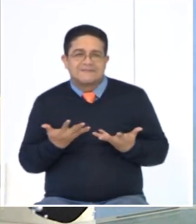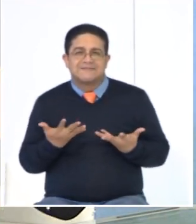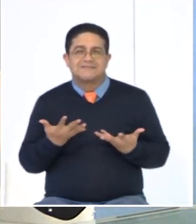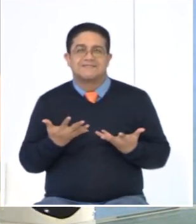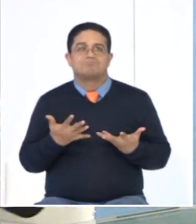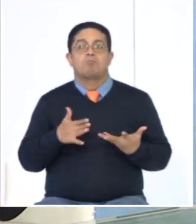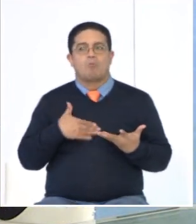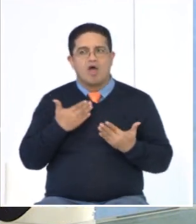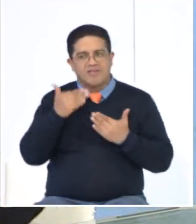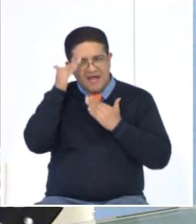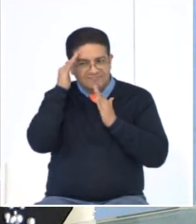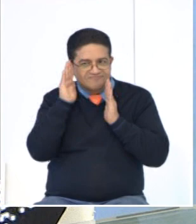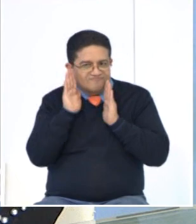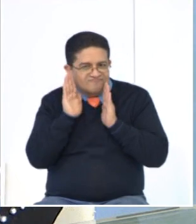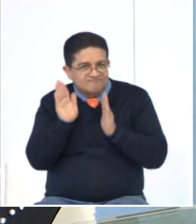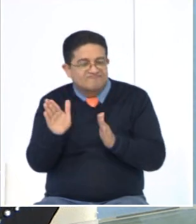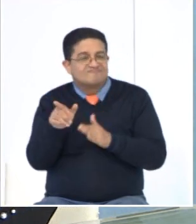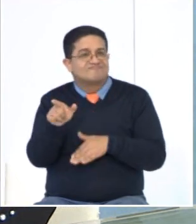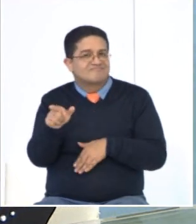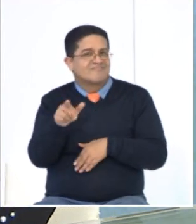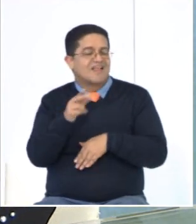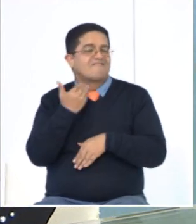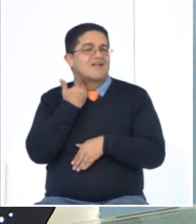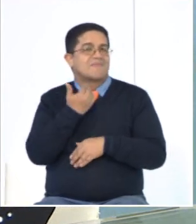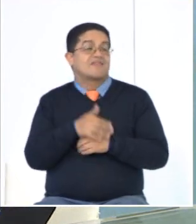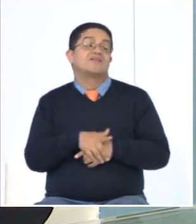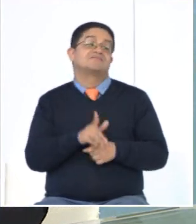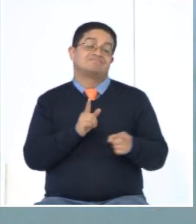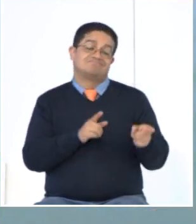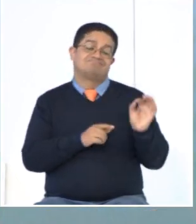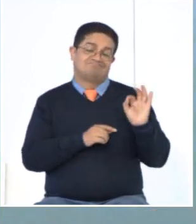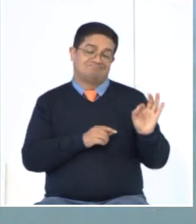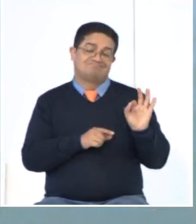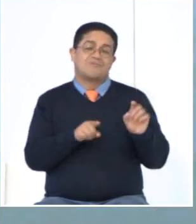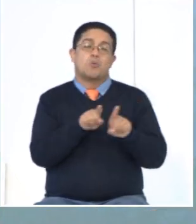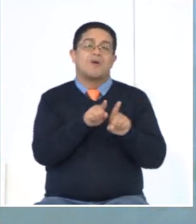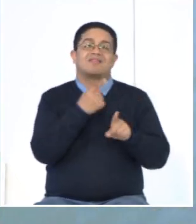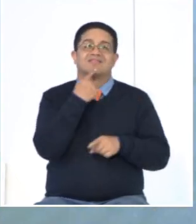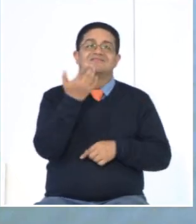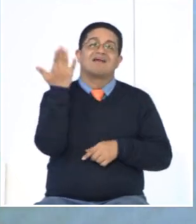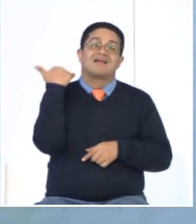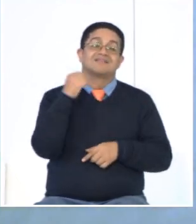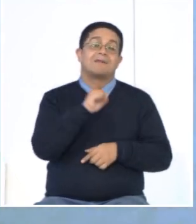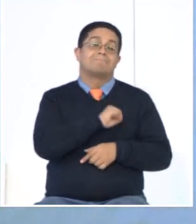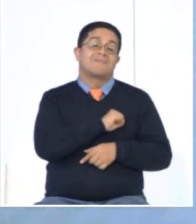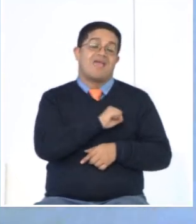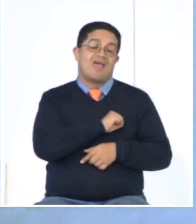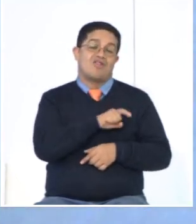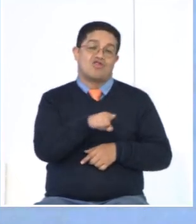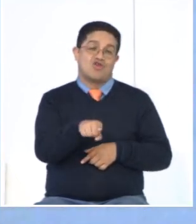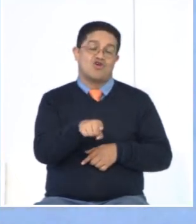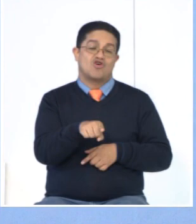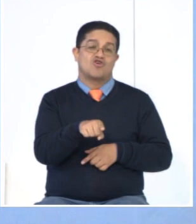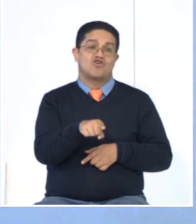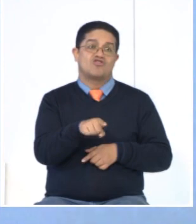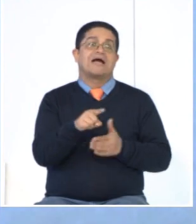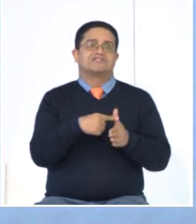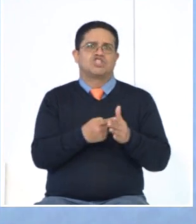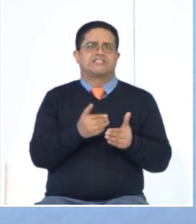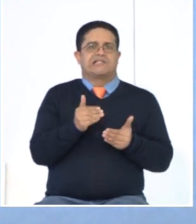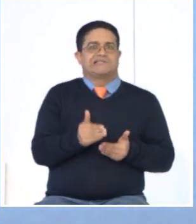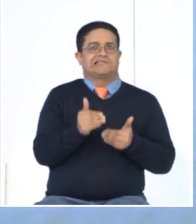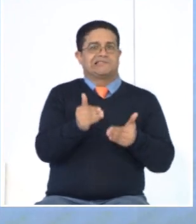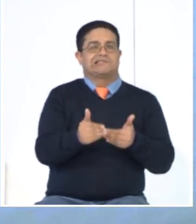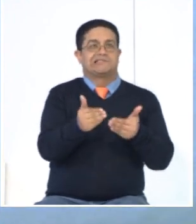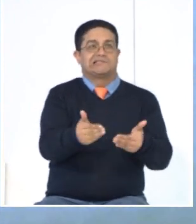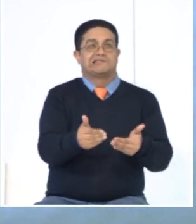o atacar lo que está afectando a tu salud. Claro, pasa mucho, como decíamos antes, que por miedo al diagnóstico se retrasa hacerse los